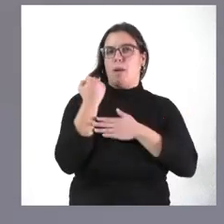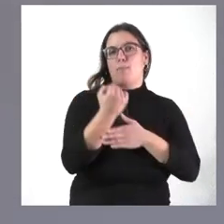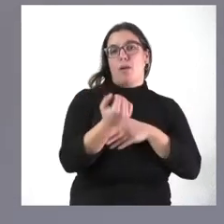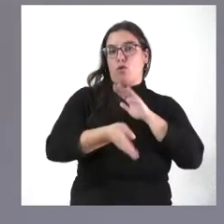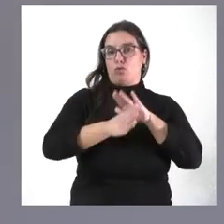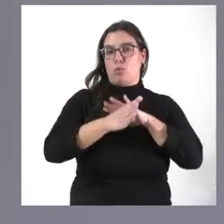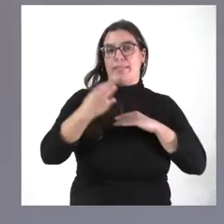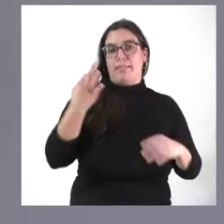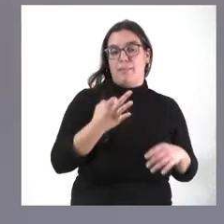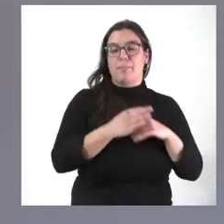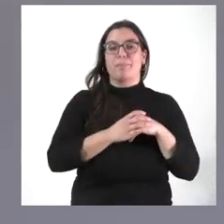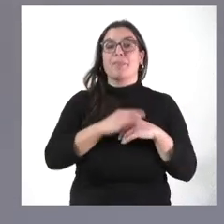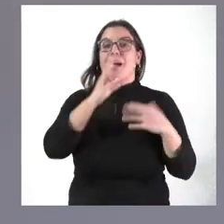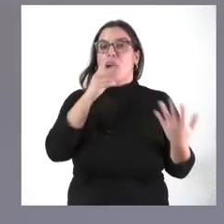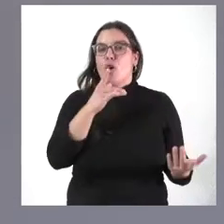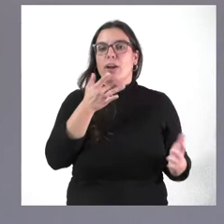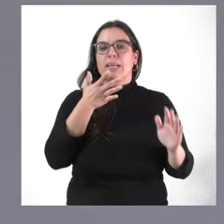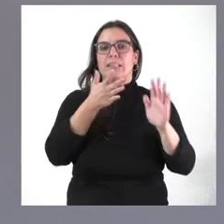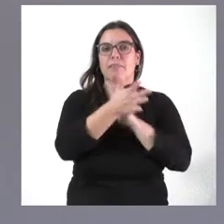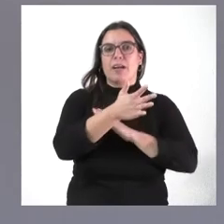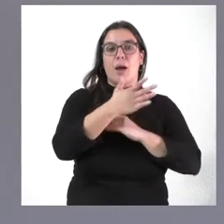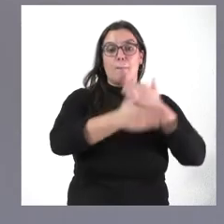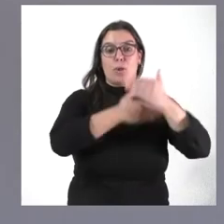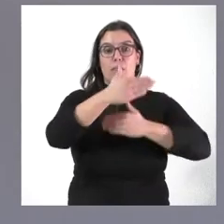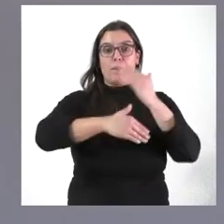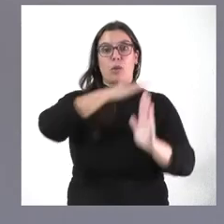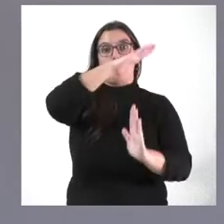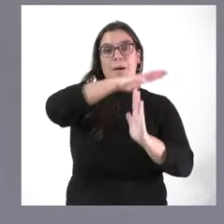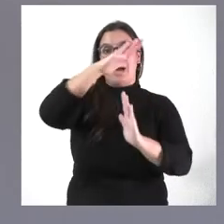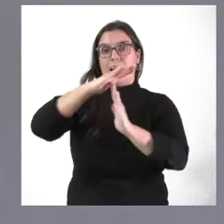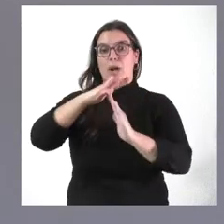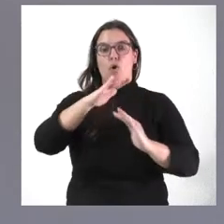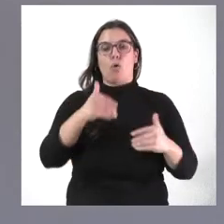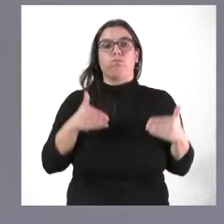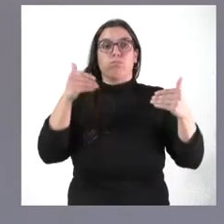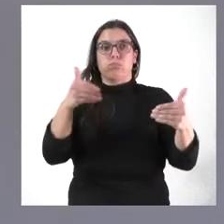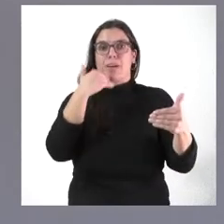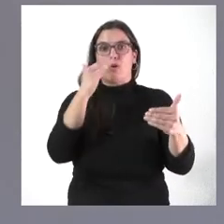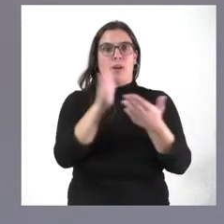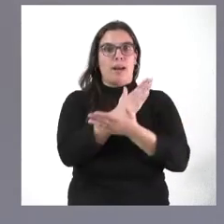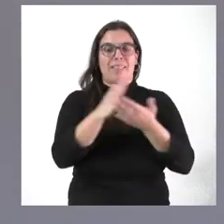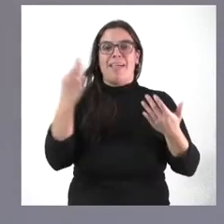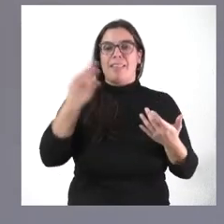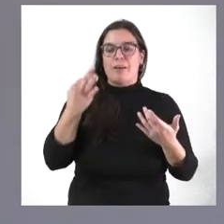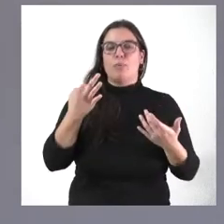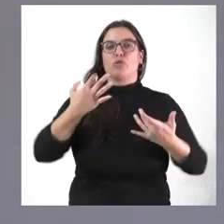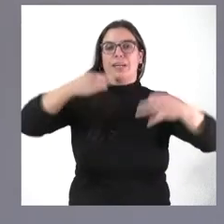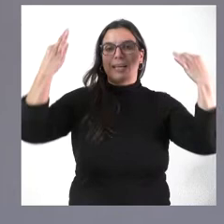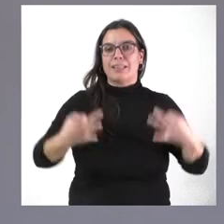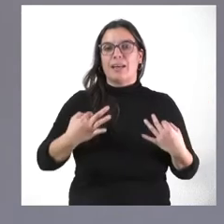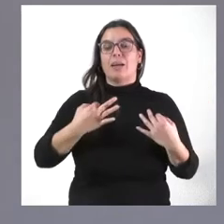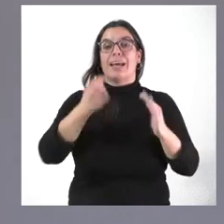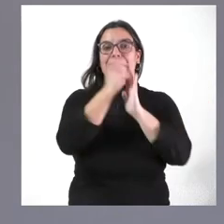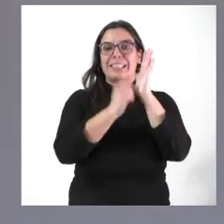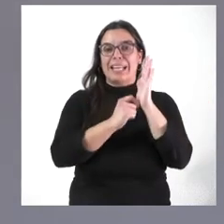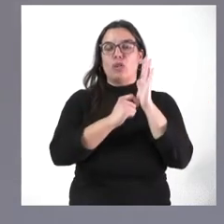no se trata ahora de hacer ninguna parálisis en los procedimientos ni de ninguna moratoria se trata de garantizar el cumplimiento estricto de Todos Los